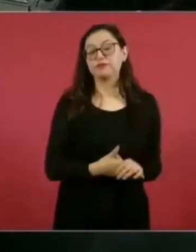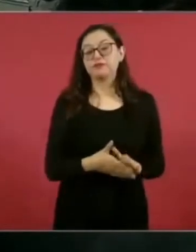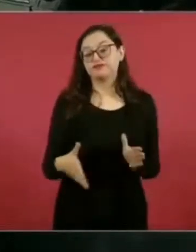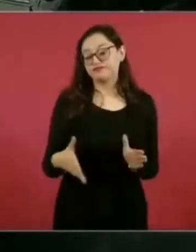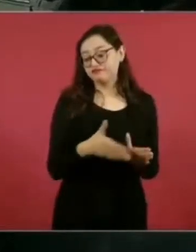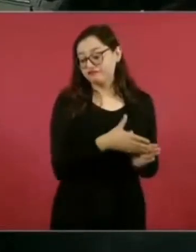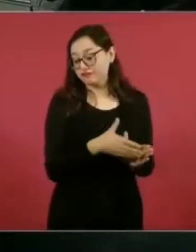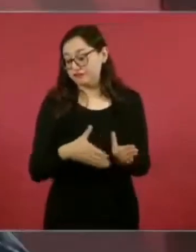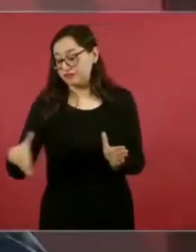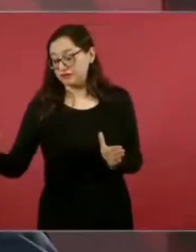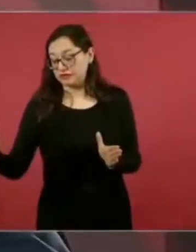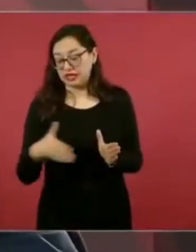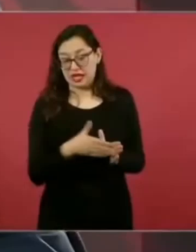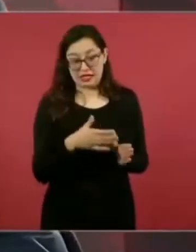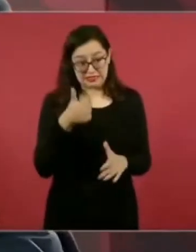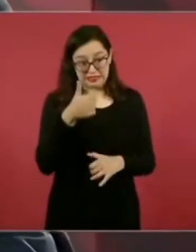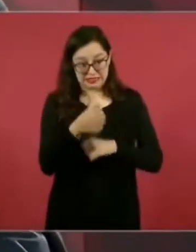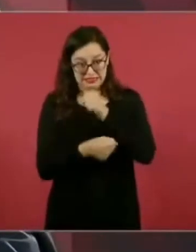máscaras